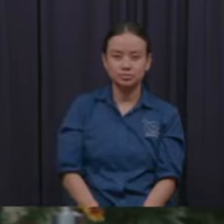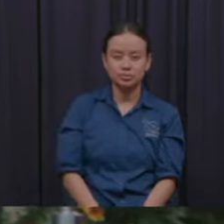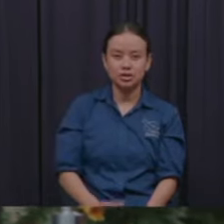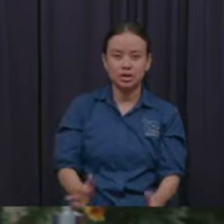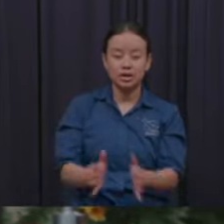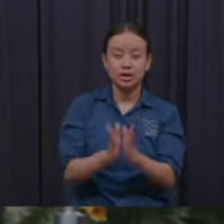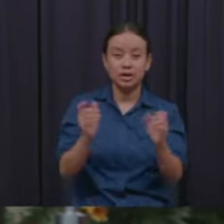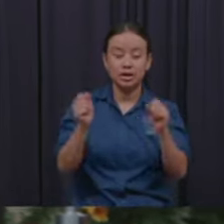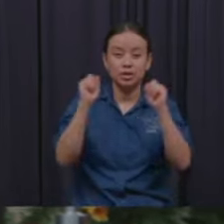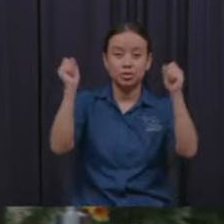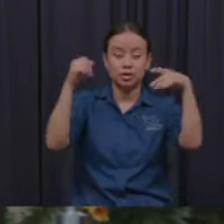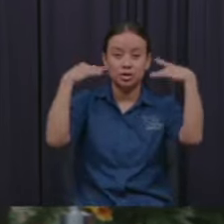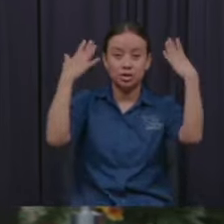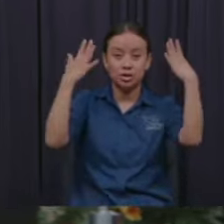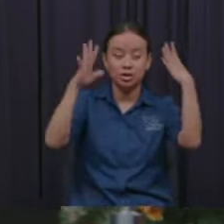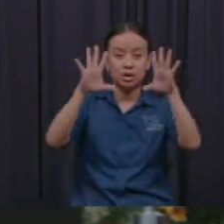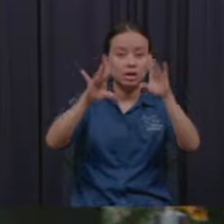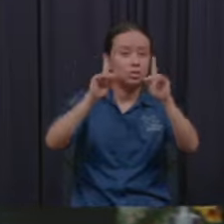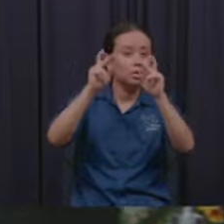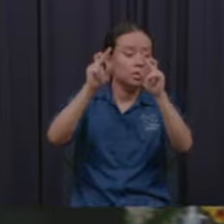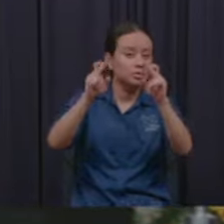Aleluya. ¿Habrá alguien más?